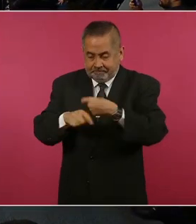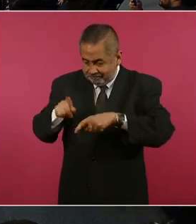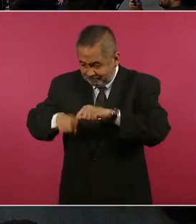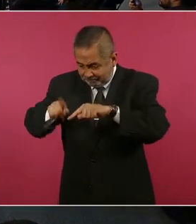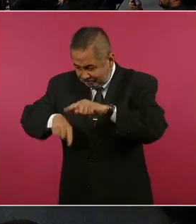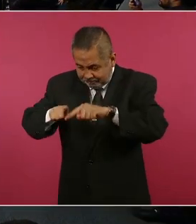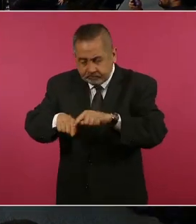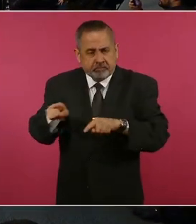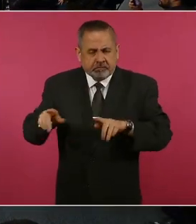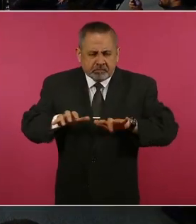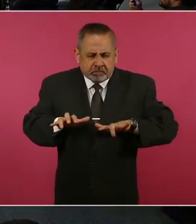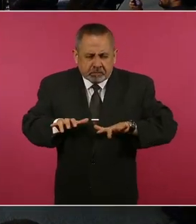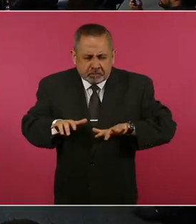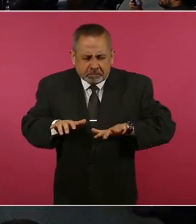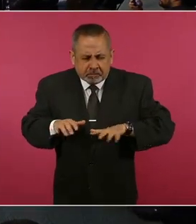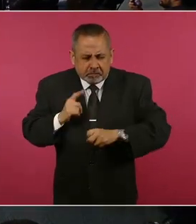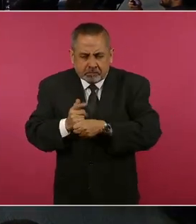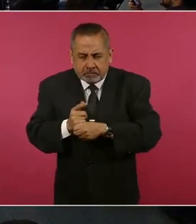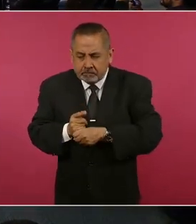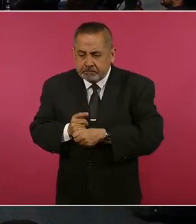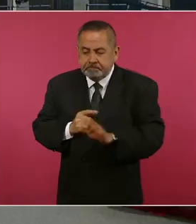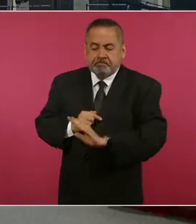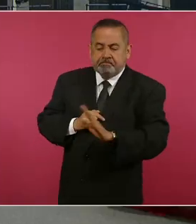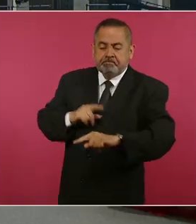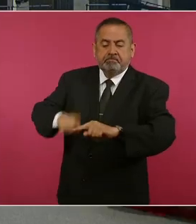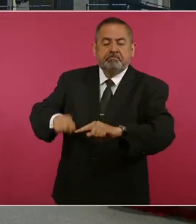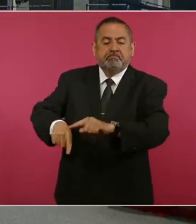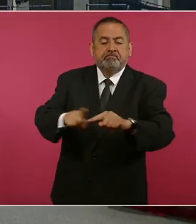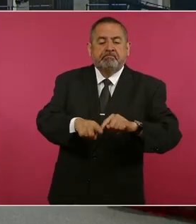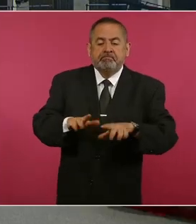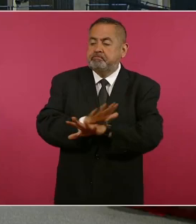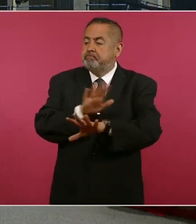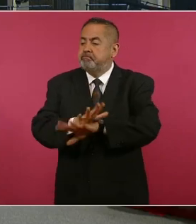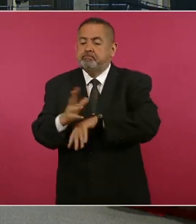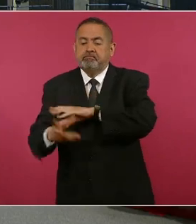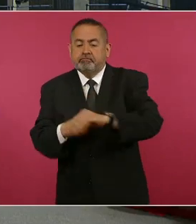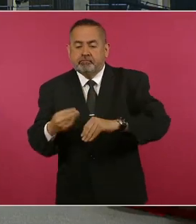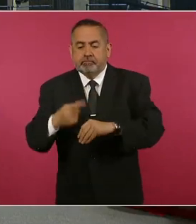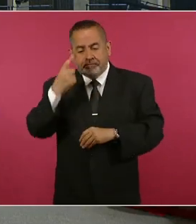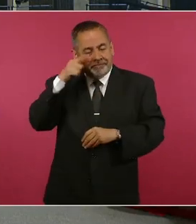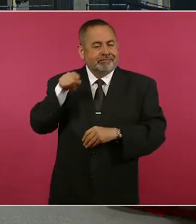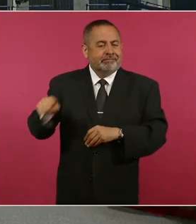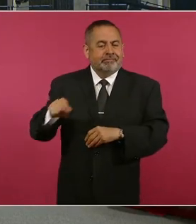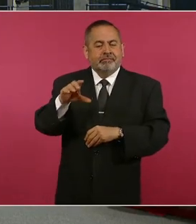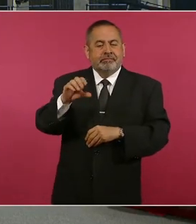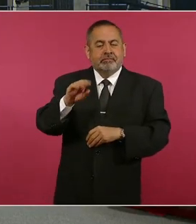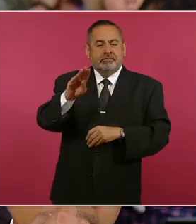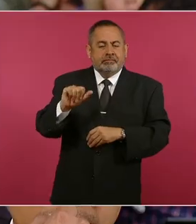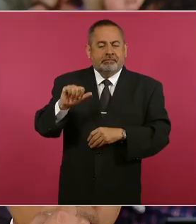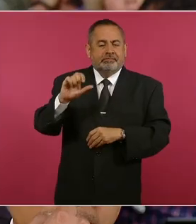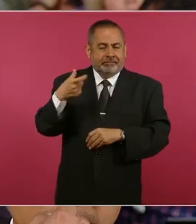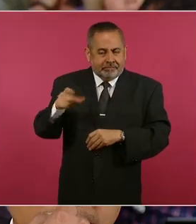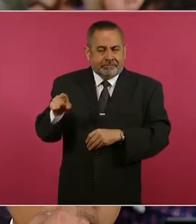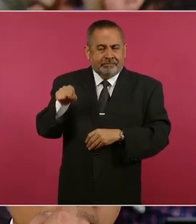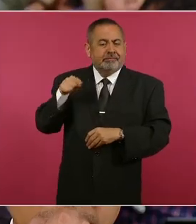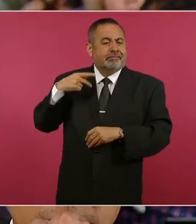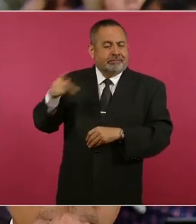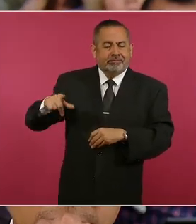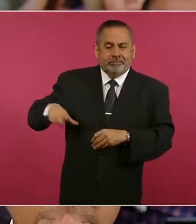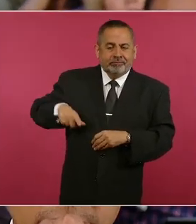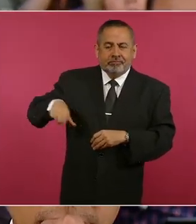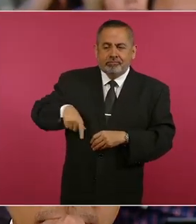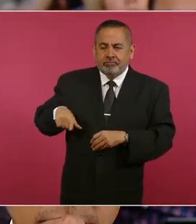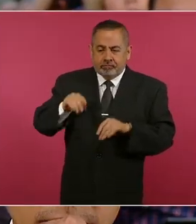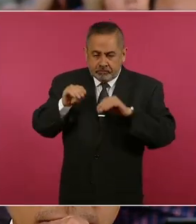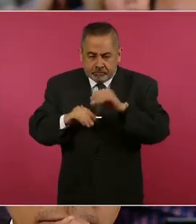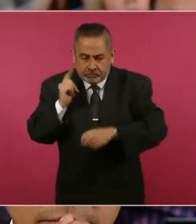que han procesado información en el caso Ayotzinapa para que justo integrantes de la COBAJ, una comisión creada a partir de su gobierno, pues